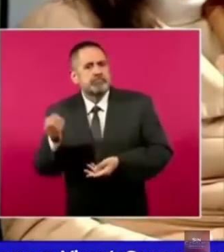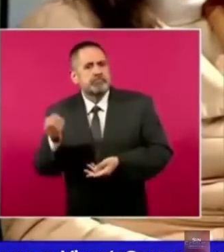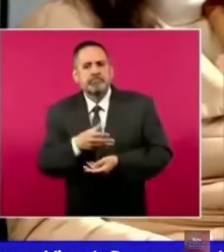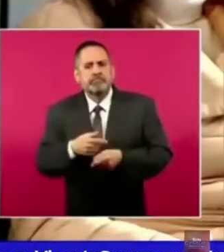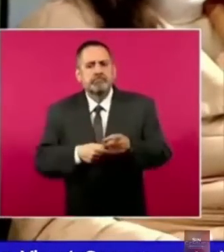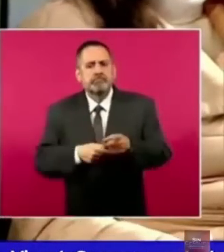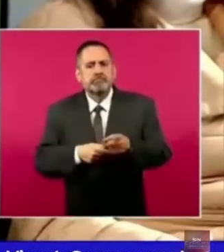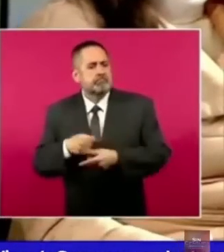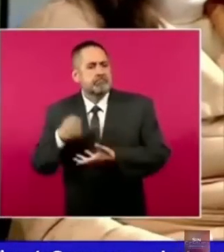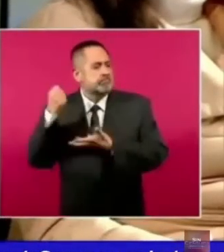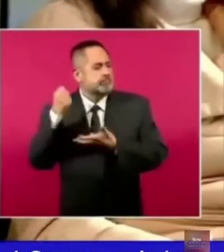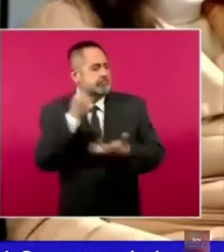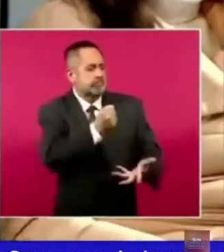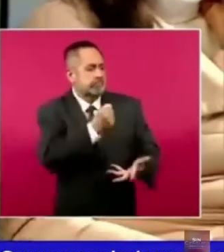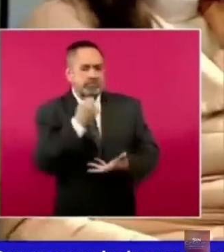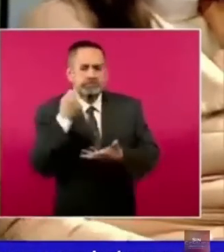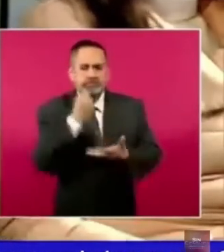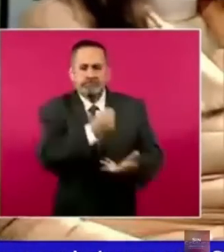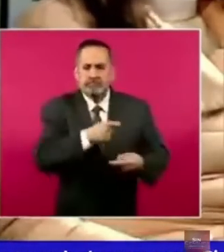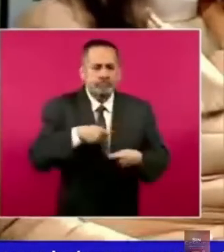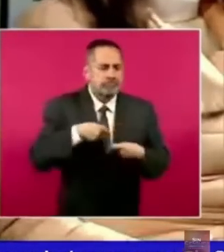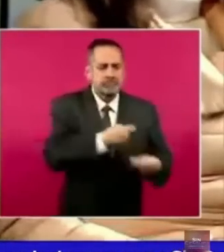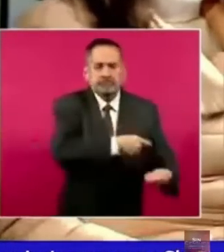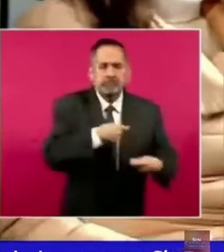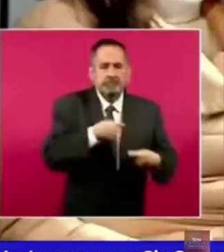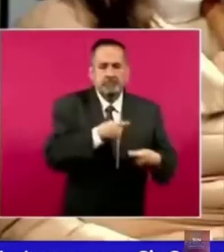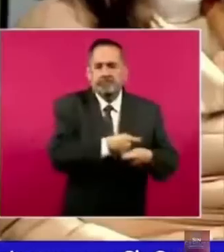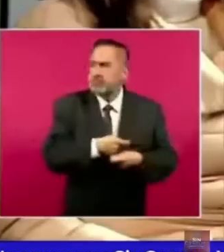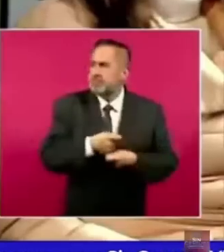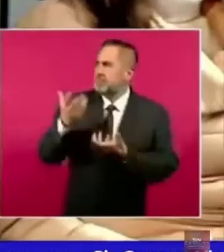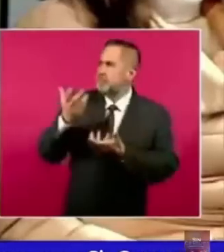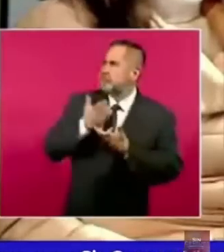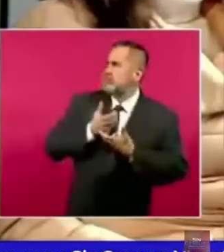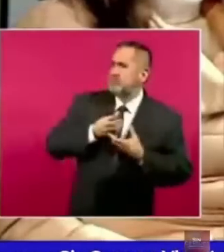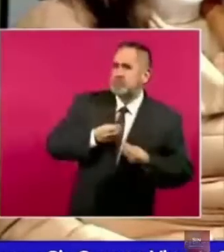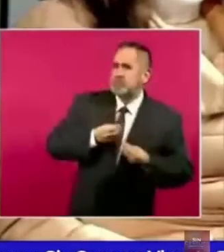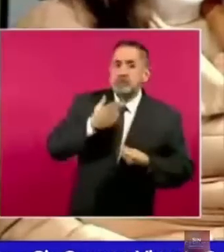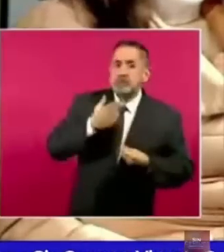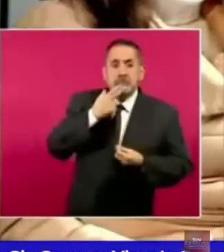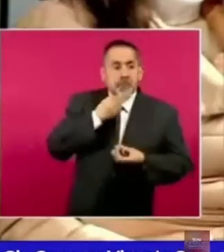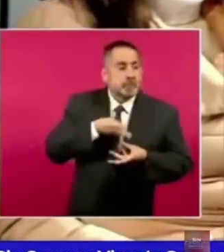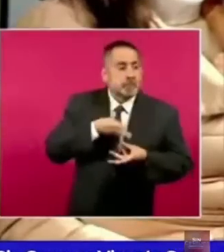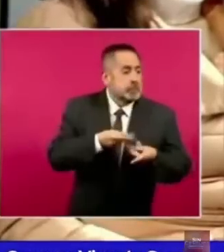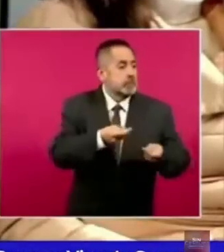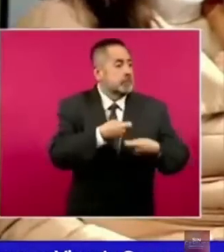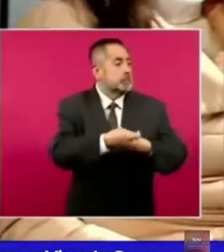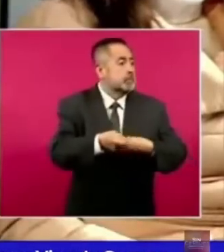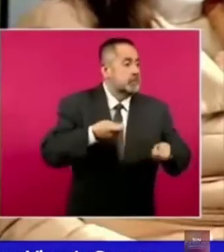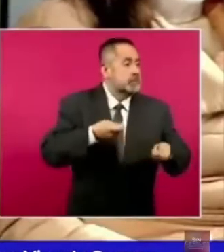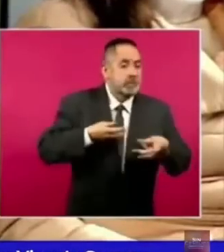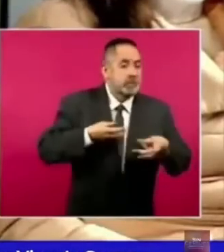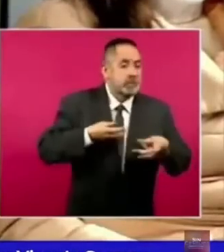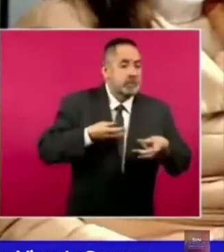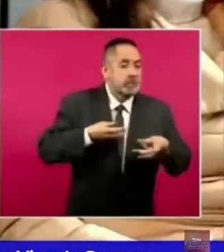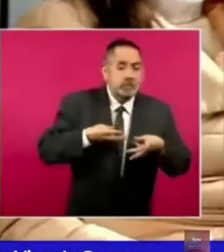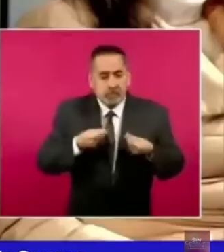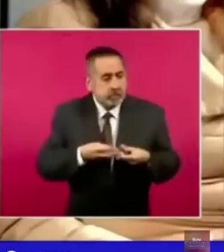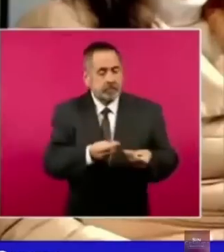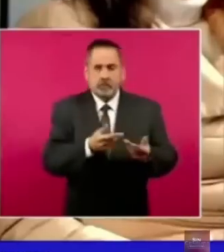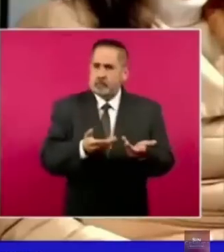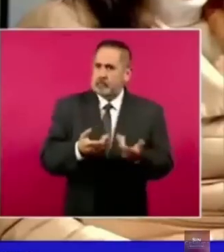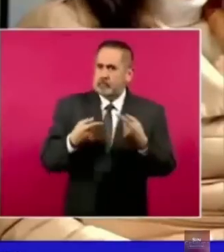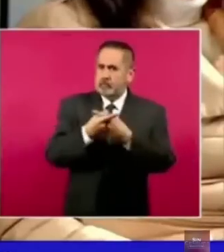se entregan los recursos, se usan los recursos